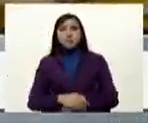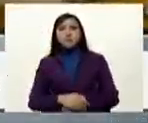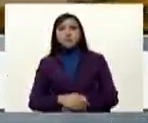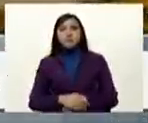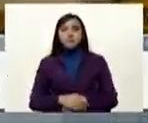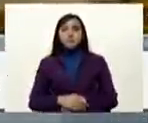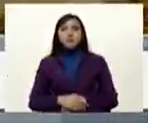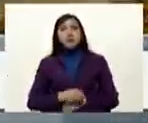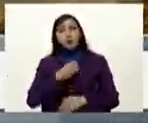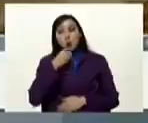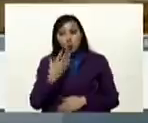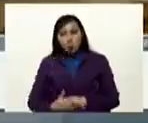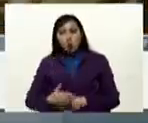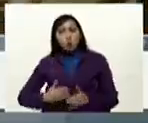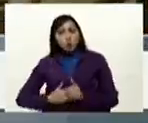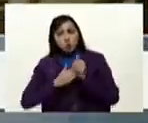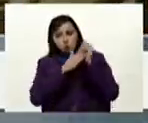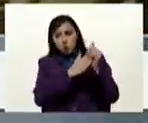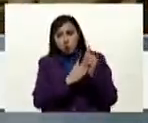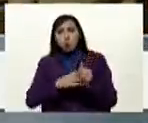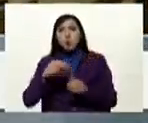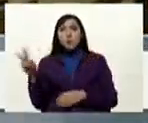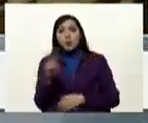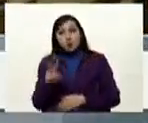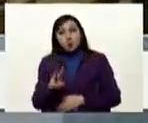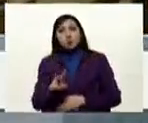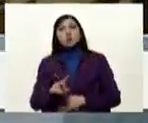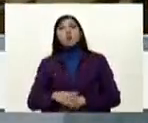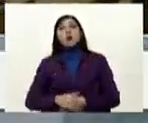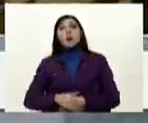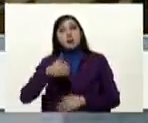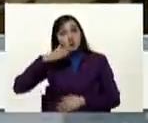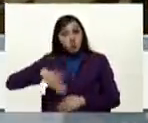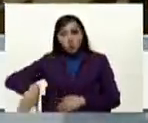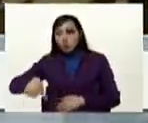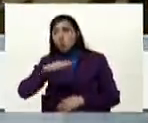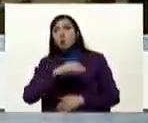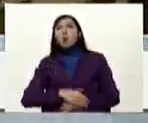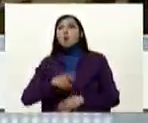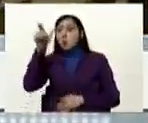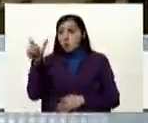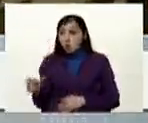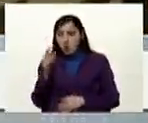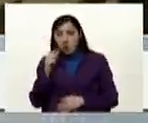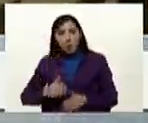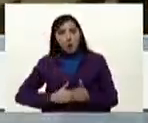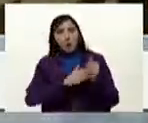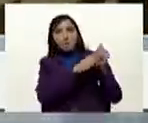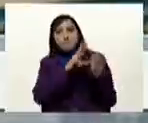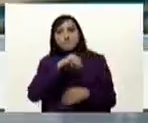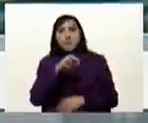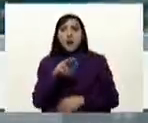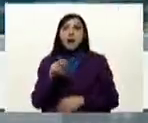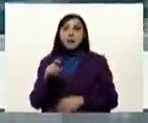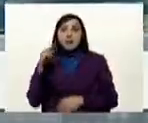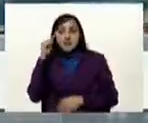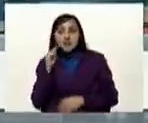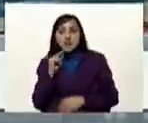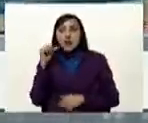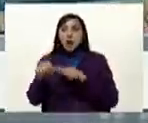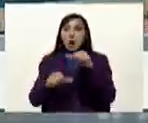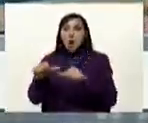noble, heroico y aguerrido pueblo de Venezuela, el pueblo de José Martí, el más grande bolivariano del